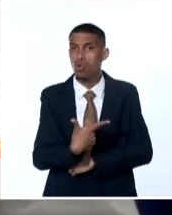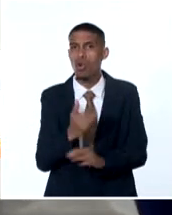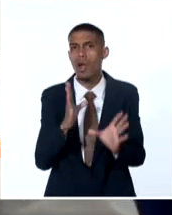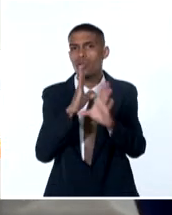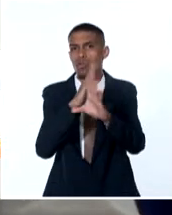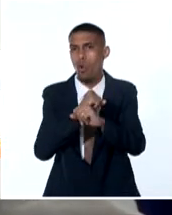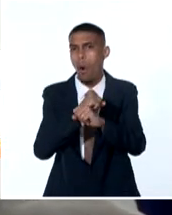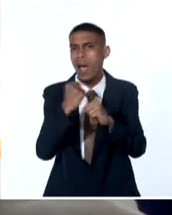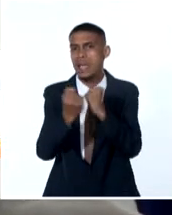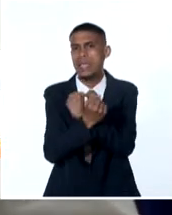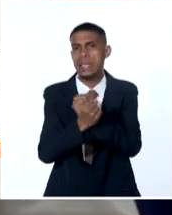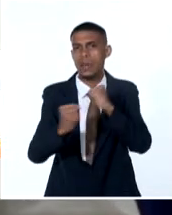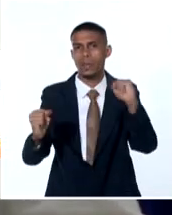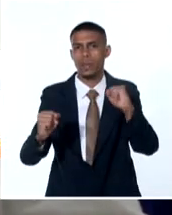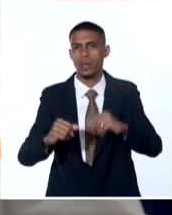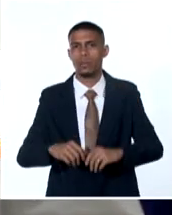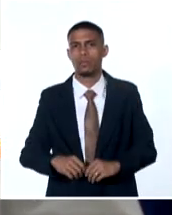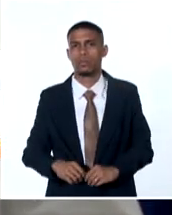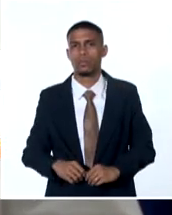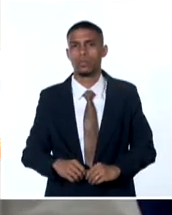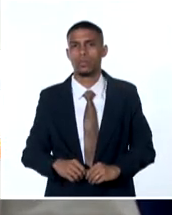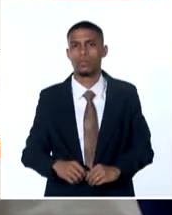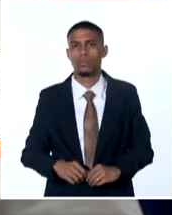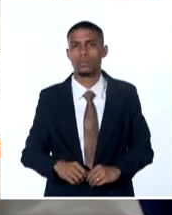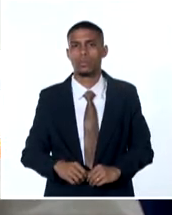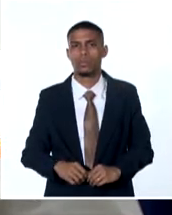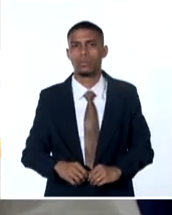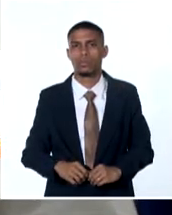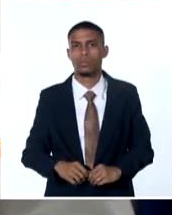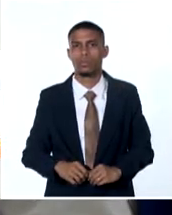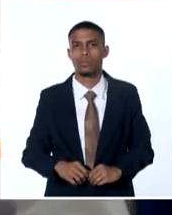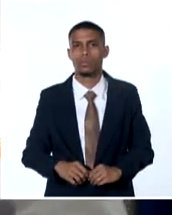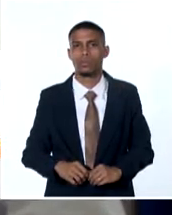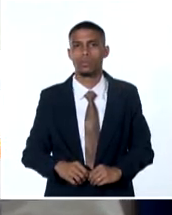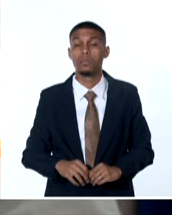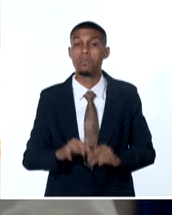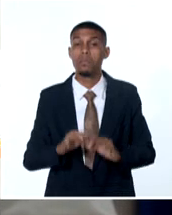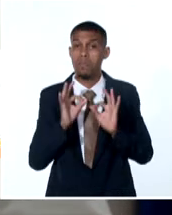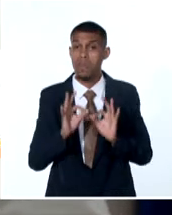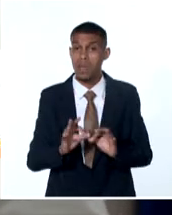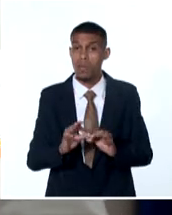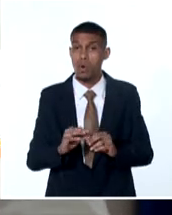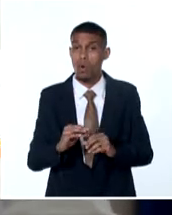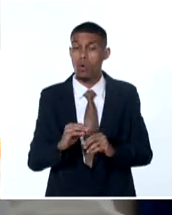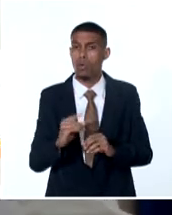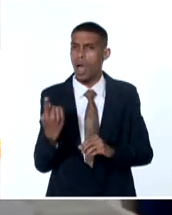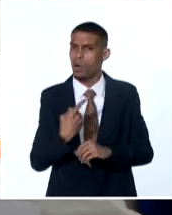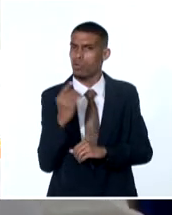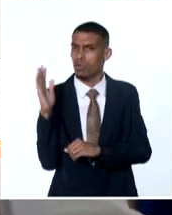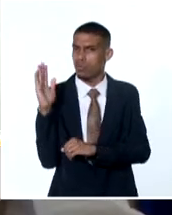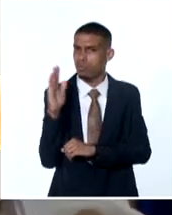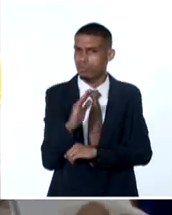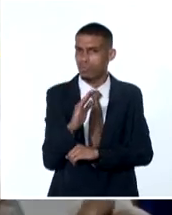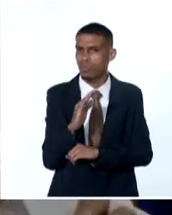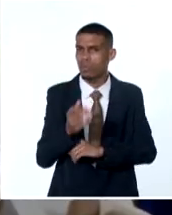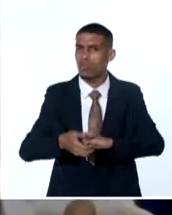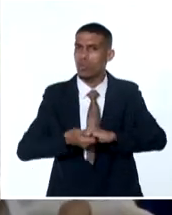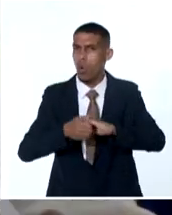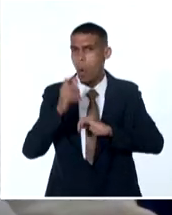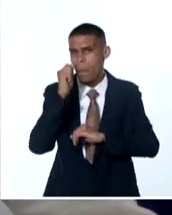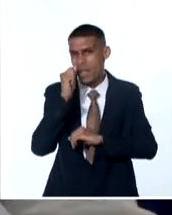posible. Por ello, es que cuando se nos acercaron los compañeros para proponer cómo homenajear a